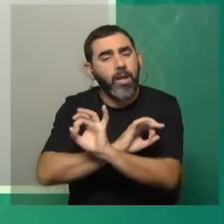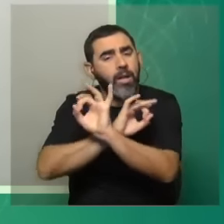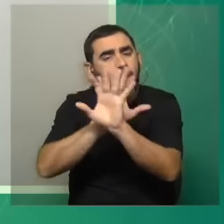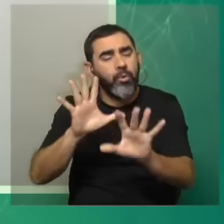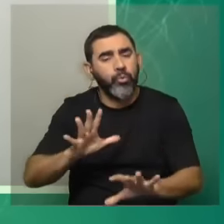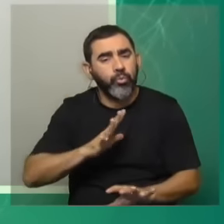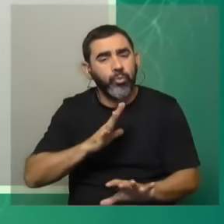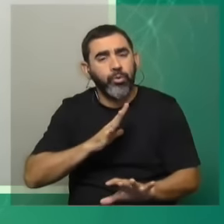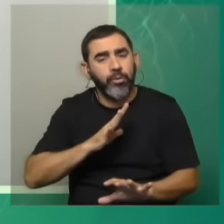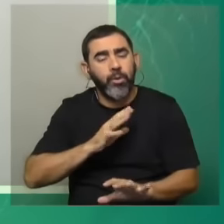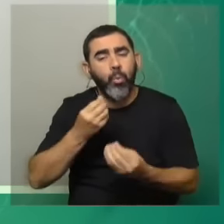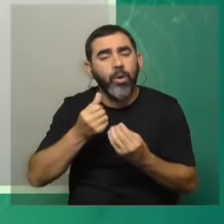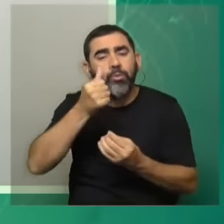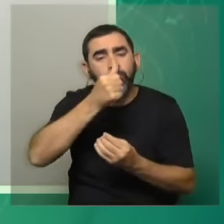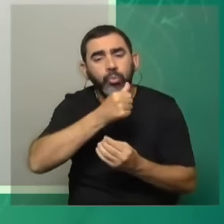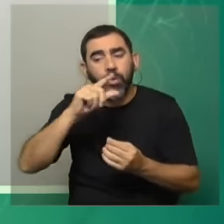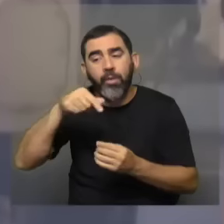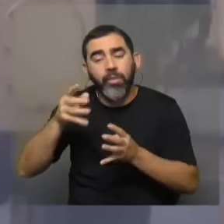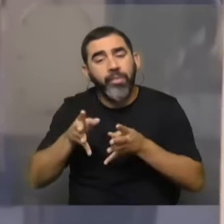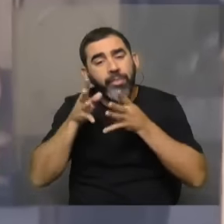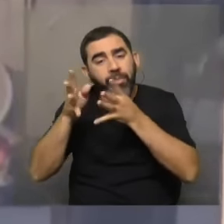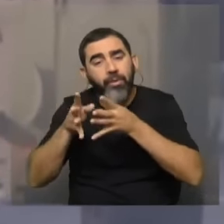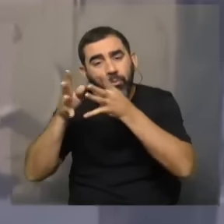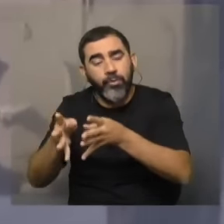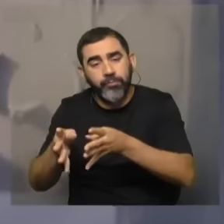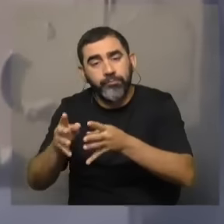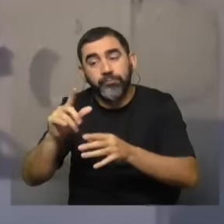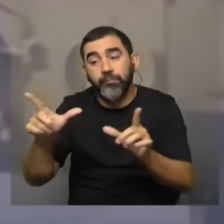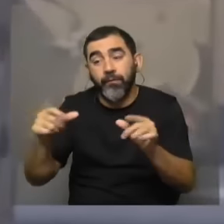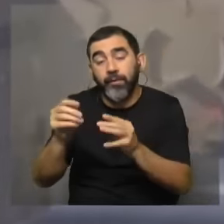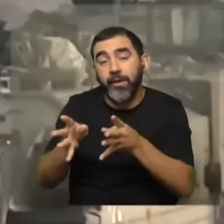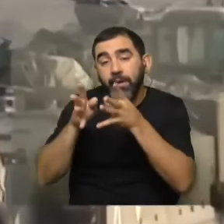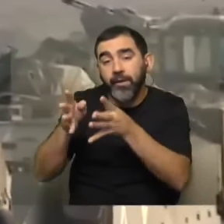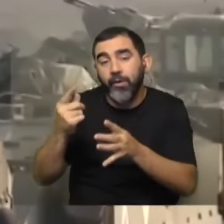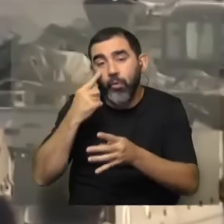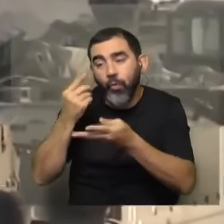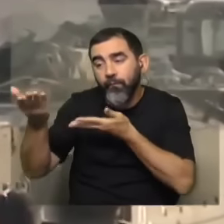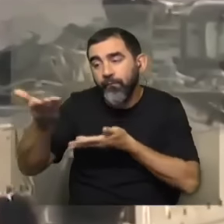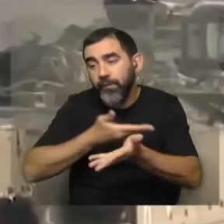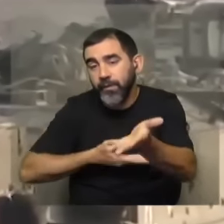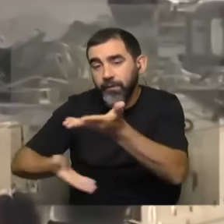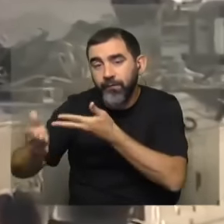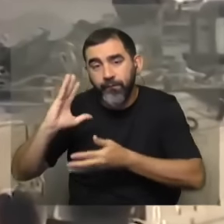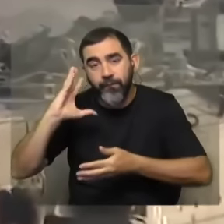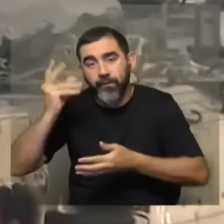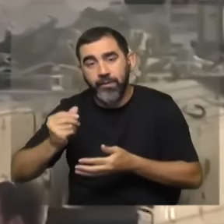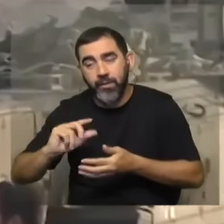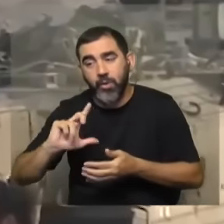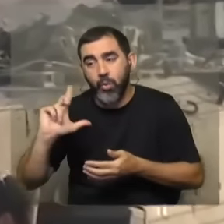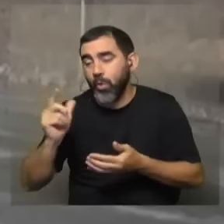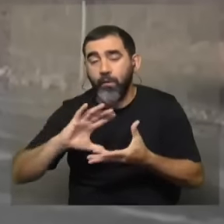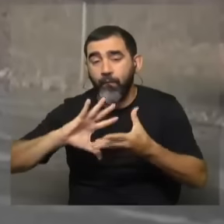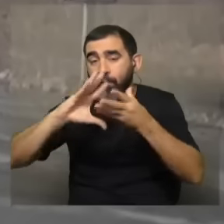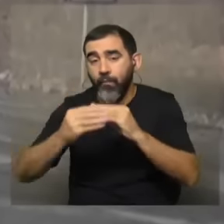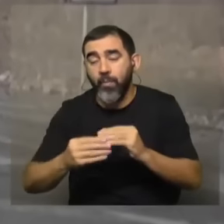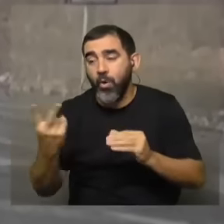la solución después de la guerra sobre el después de la guerra y la convivencia con Palestina sostuvo que no hay otro camino